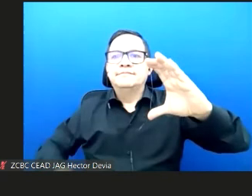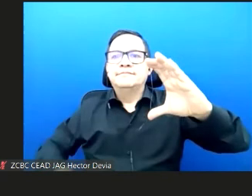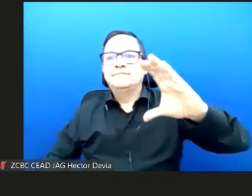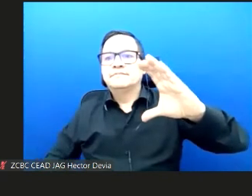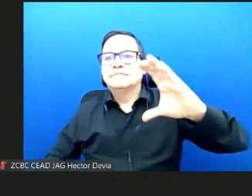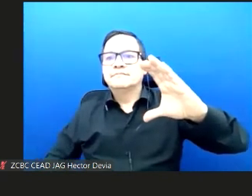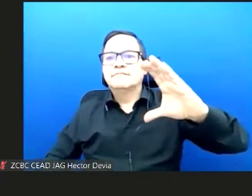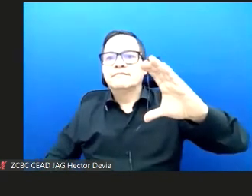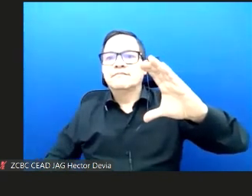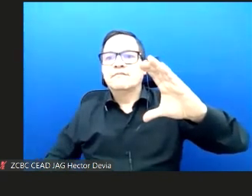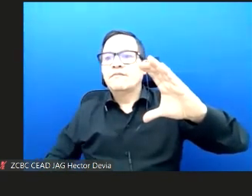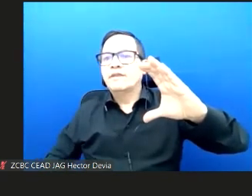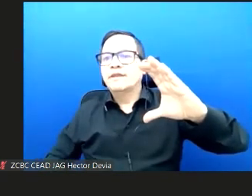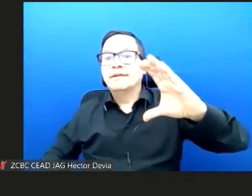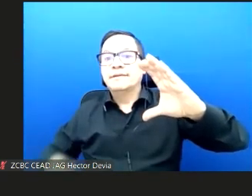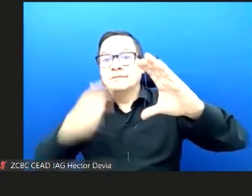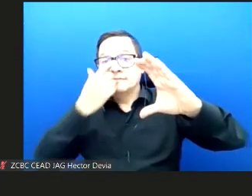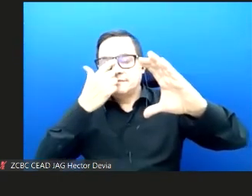Muy bien.